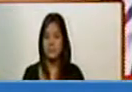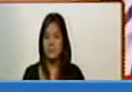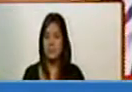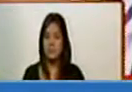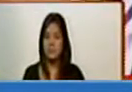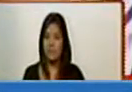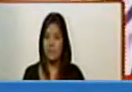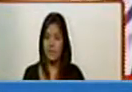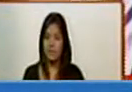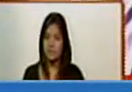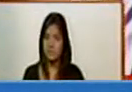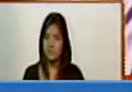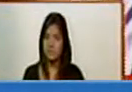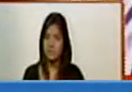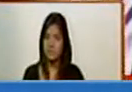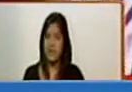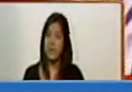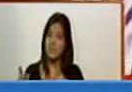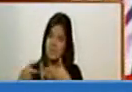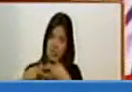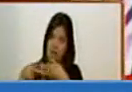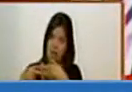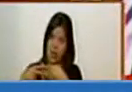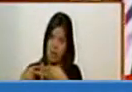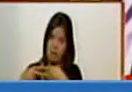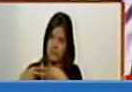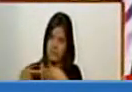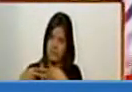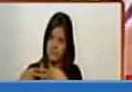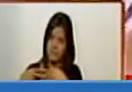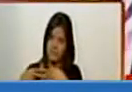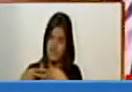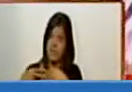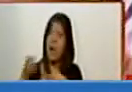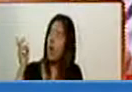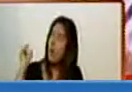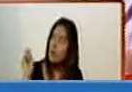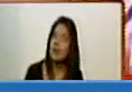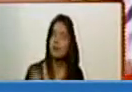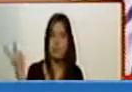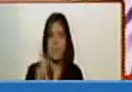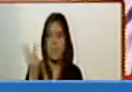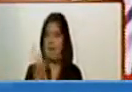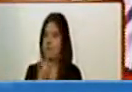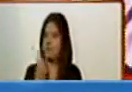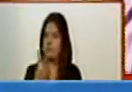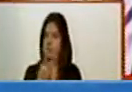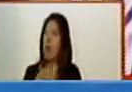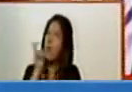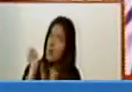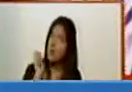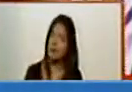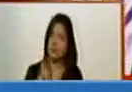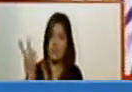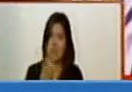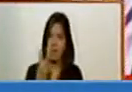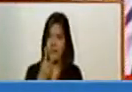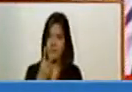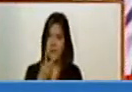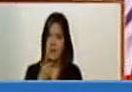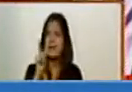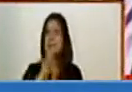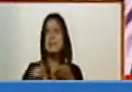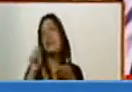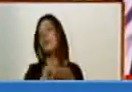de la Guayana Británica, que es obligación para las partes. El secretario general